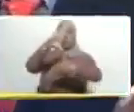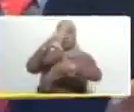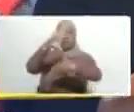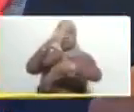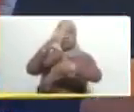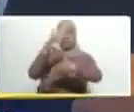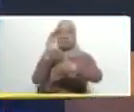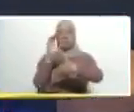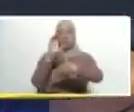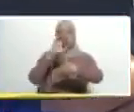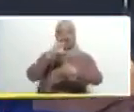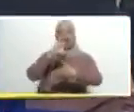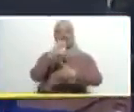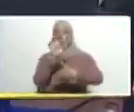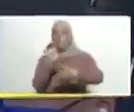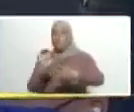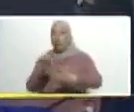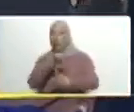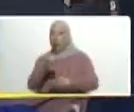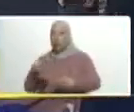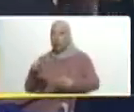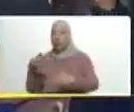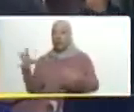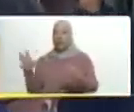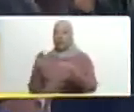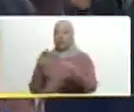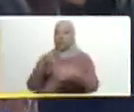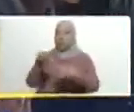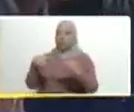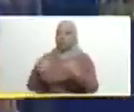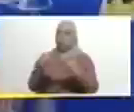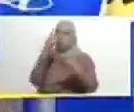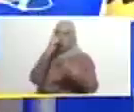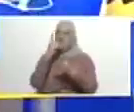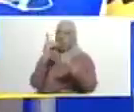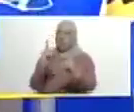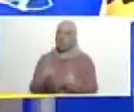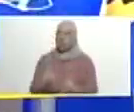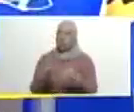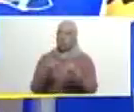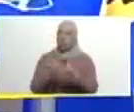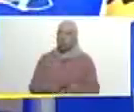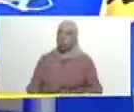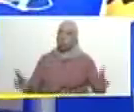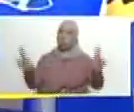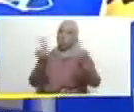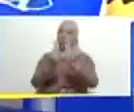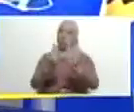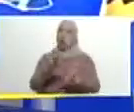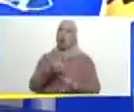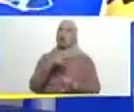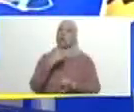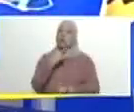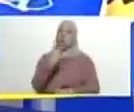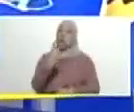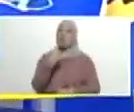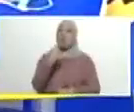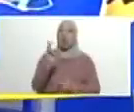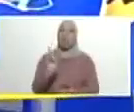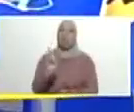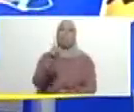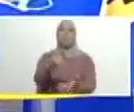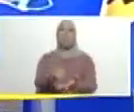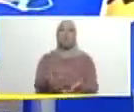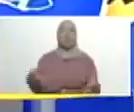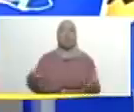decisión de que iríamos a Naciones Unidas y íbamos a hacer sentir nuestra voz. Yo me uní